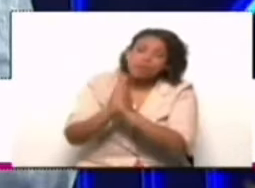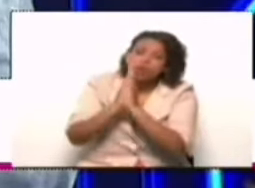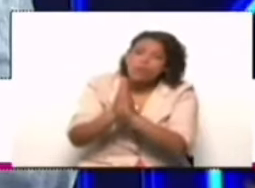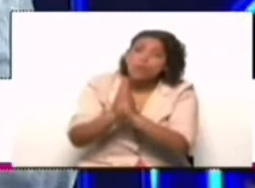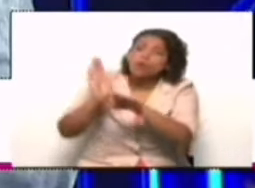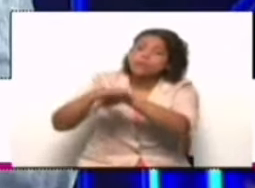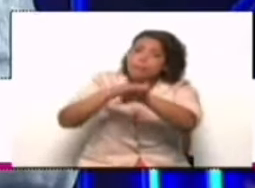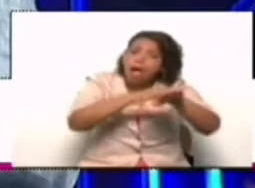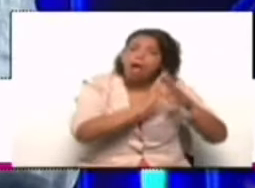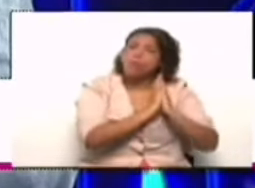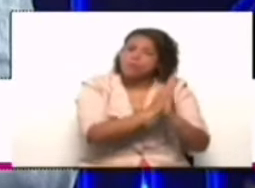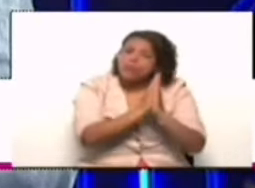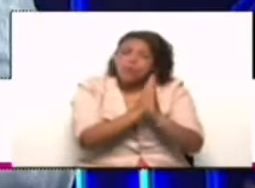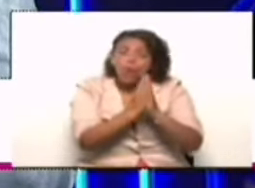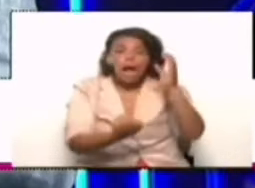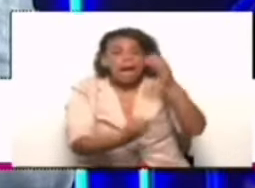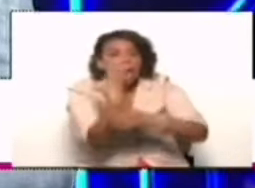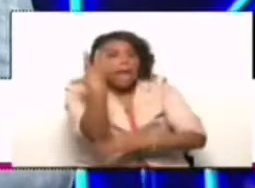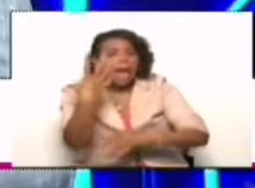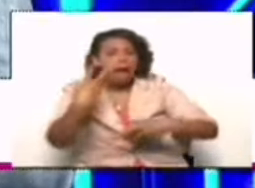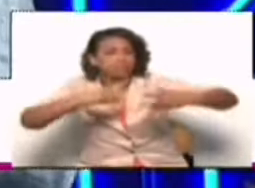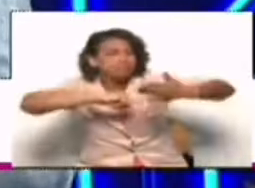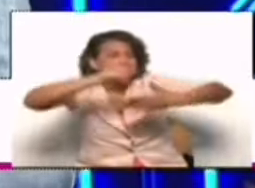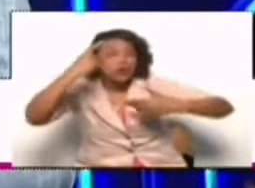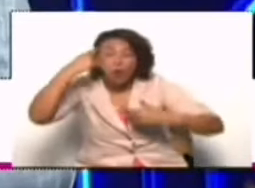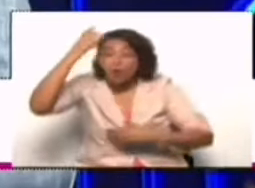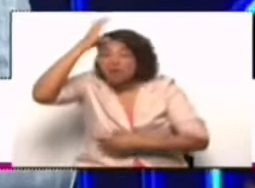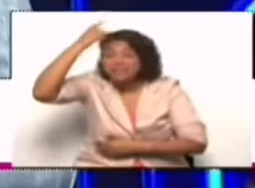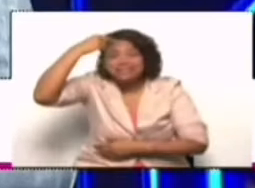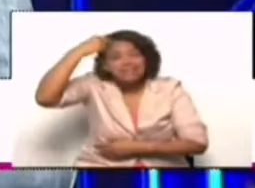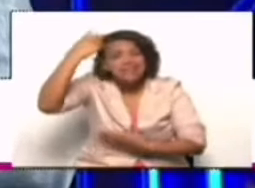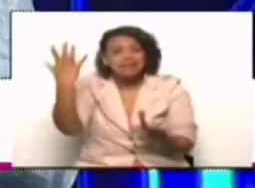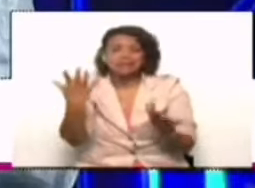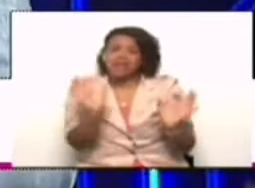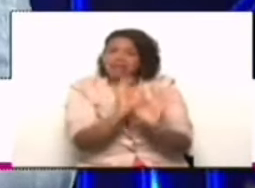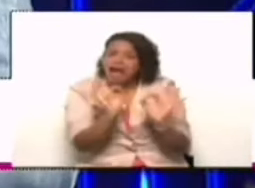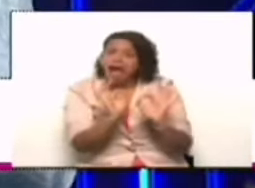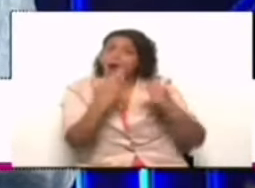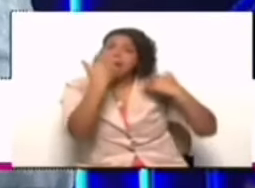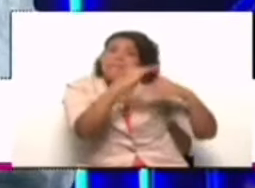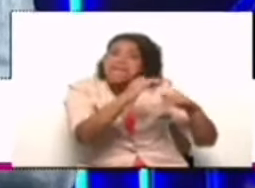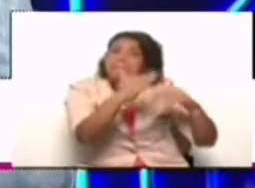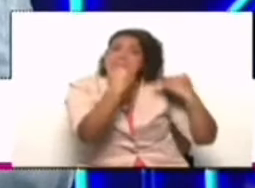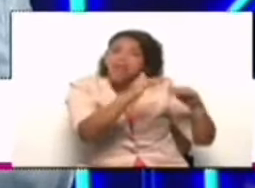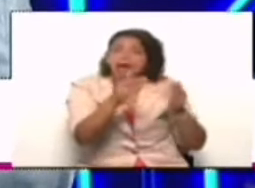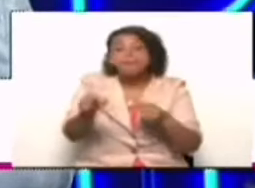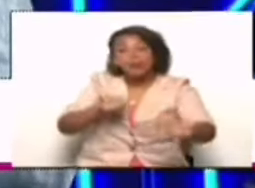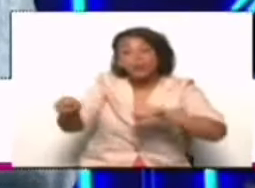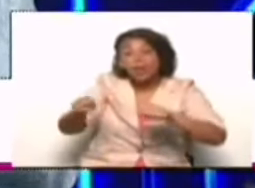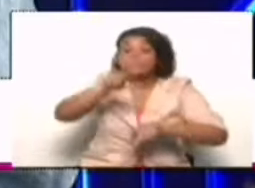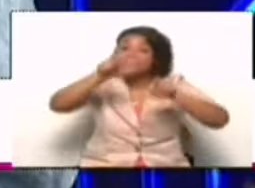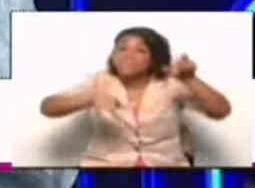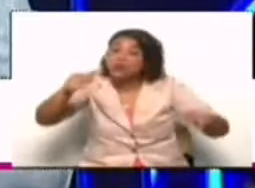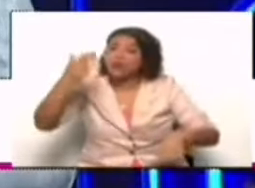Reitero mi llamado de la creación de una conciencia crítica. Le hago un llamado a la movilización de